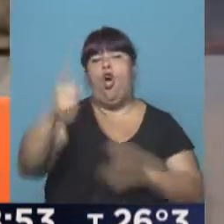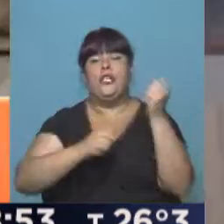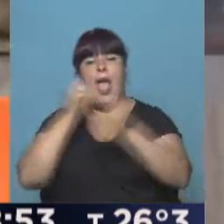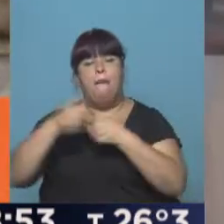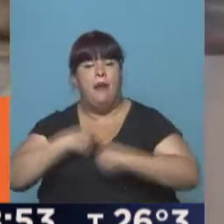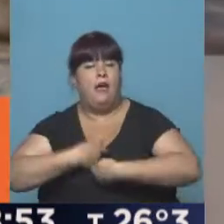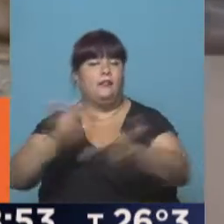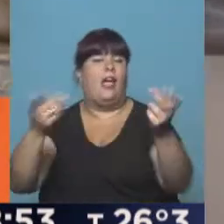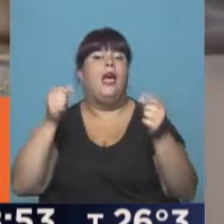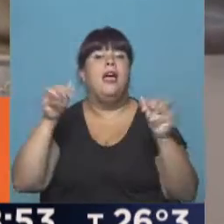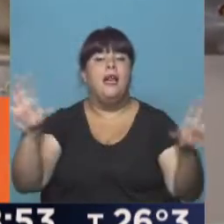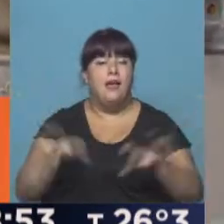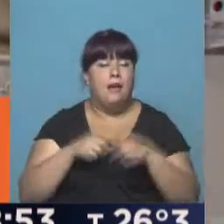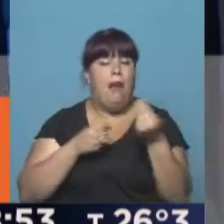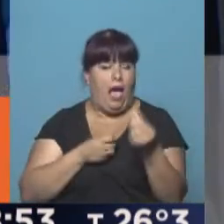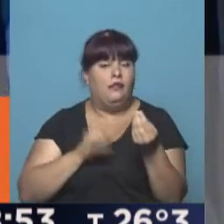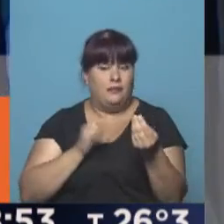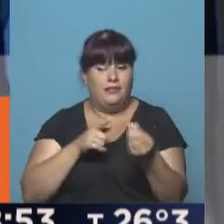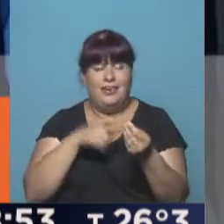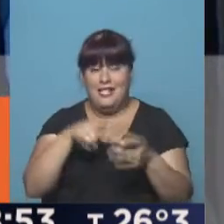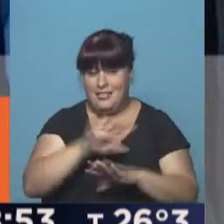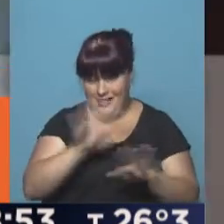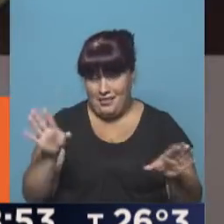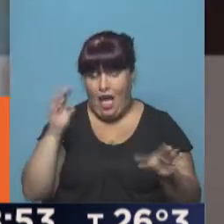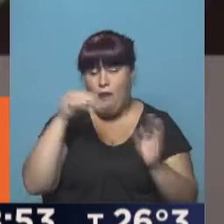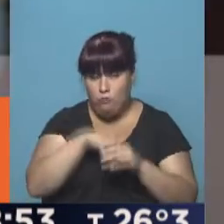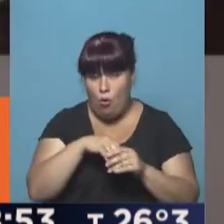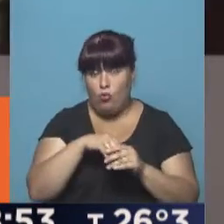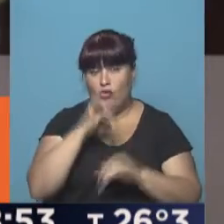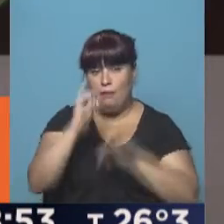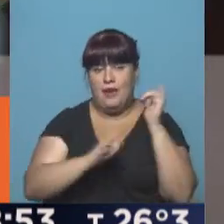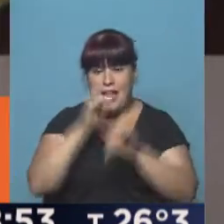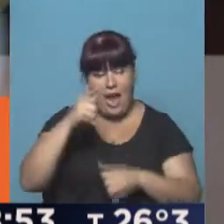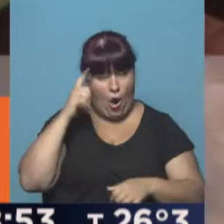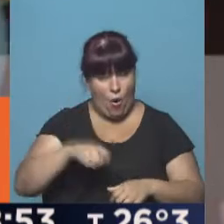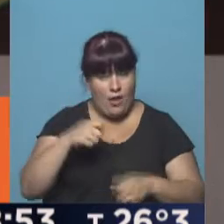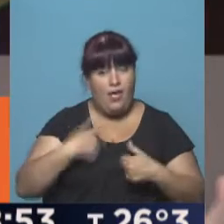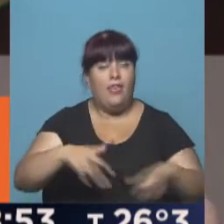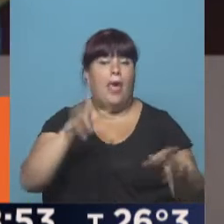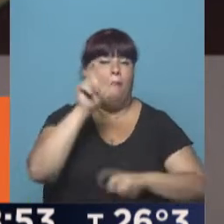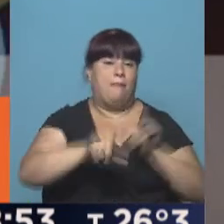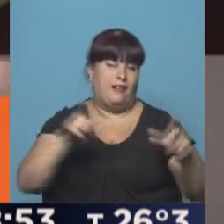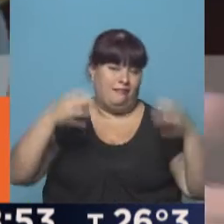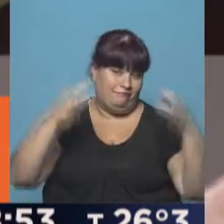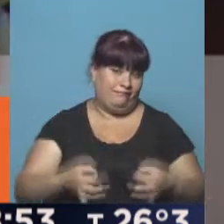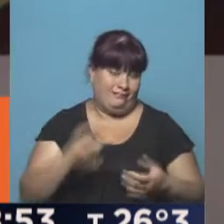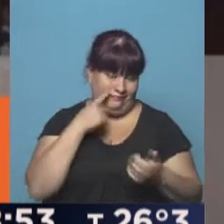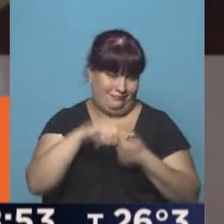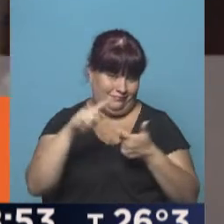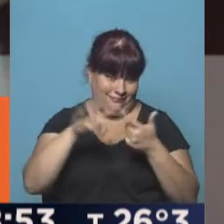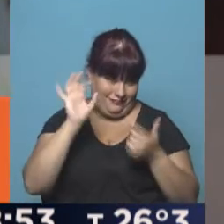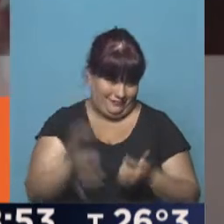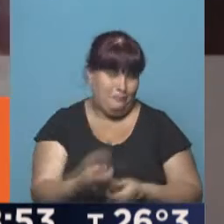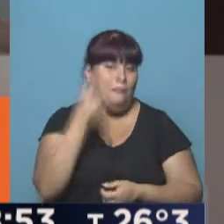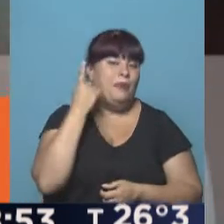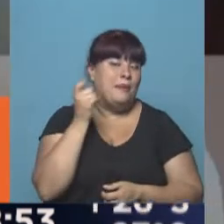que volcaban esos recursos, y esto es lo que ya forma parte de la descripción del juez, hacia destinatarios muy concretos, que en este caso, en